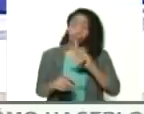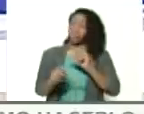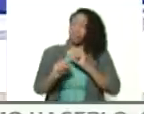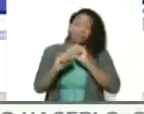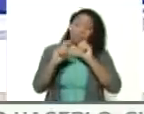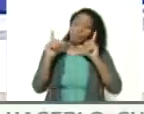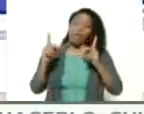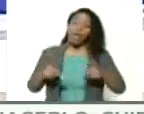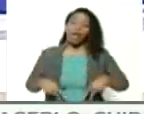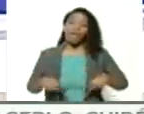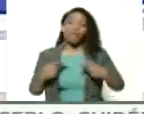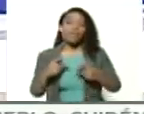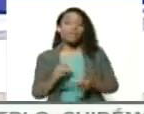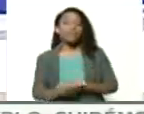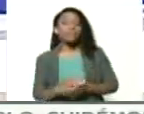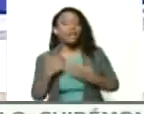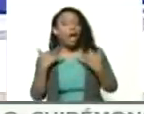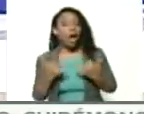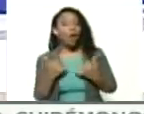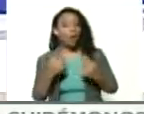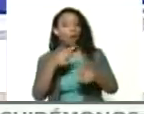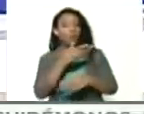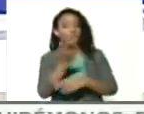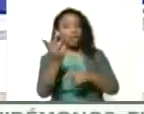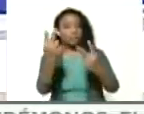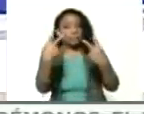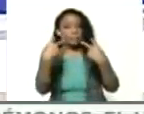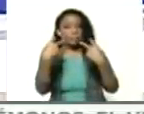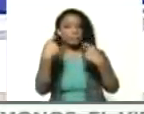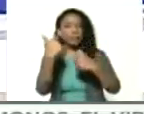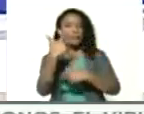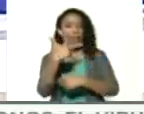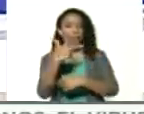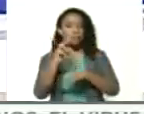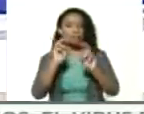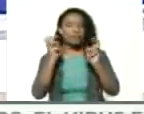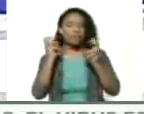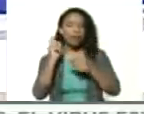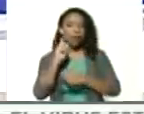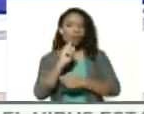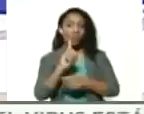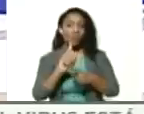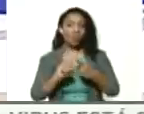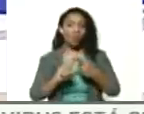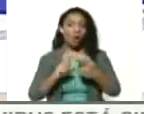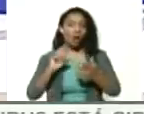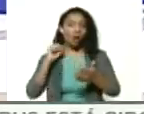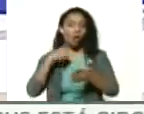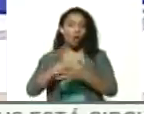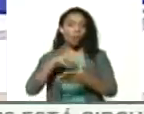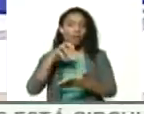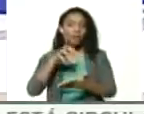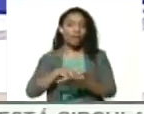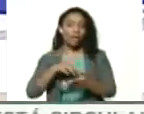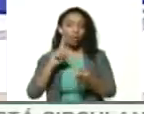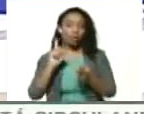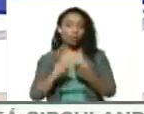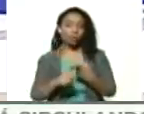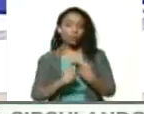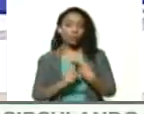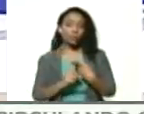impresionante la vida. Ahora, fíjense ustedes, tres elementos. Uno, el golpe de Estado en sí, el decreto de